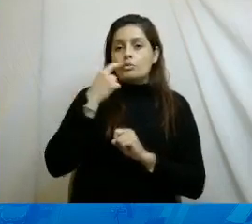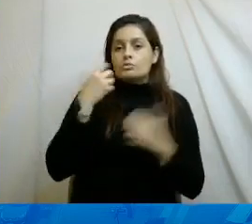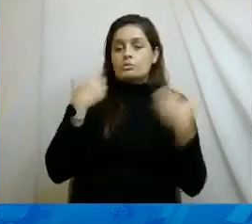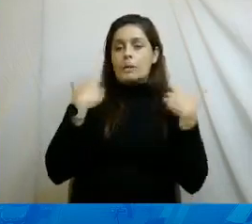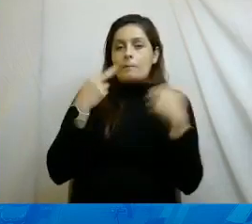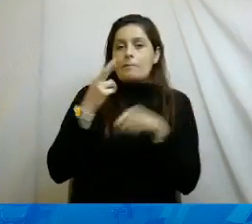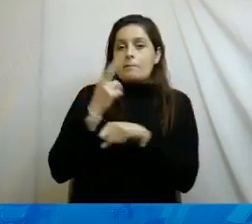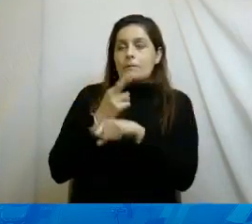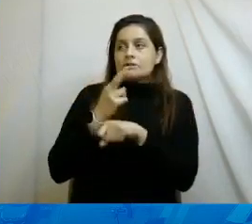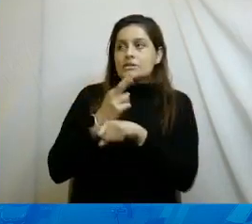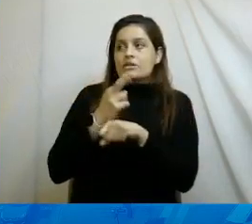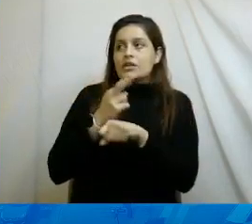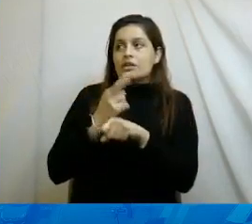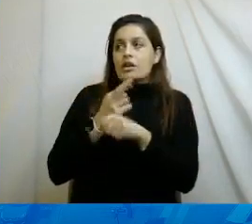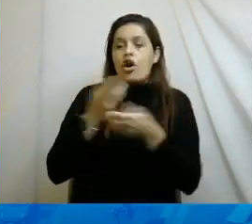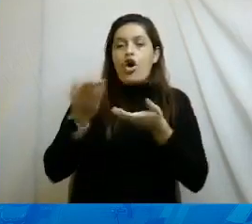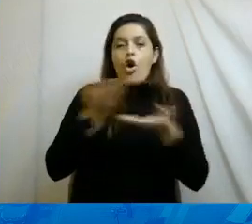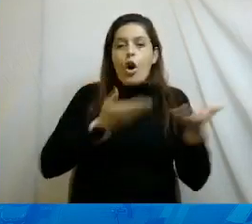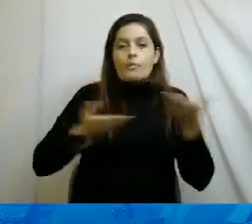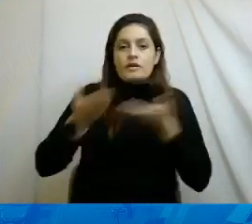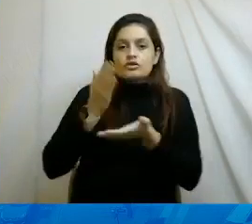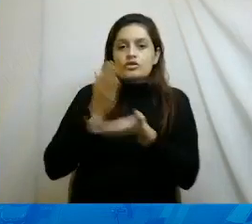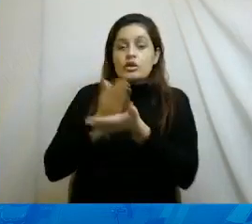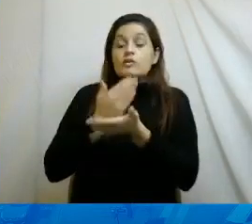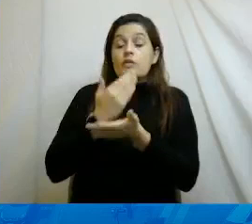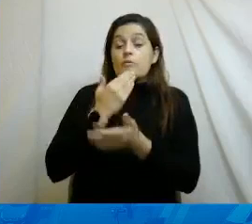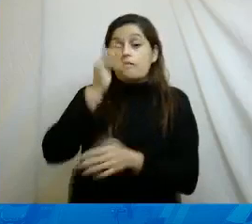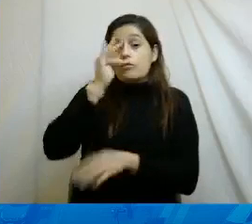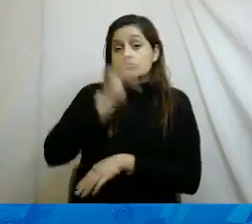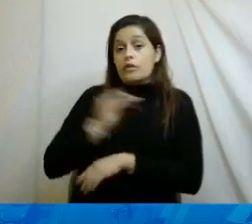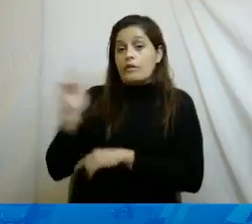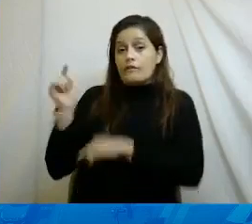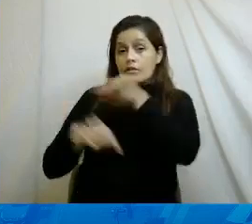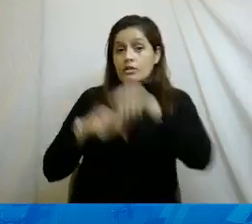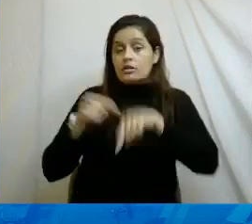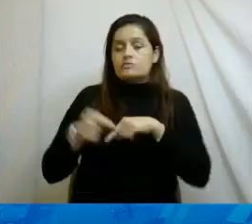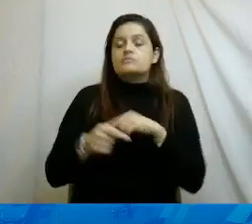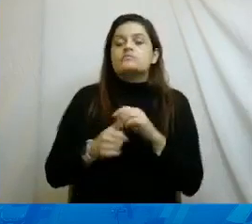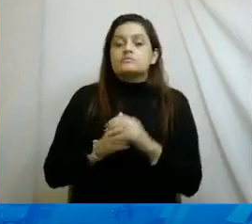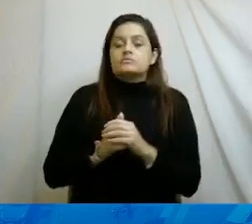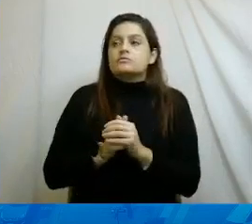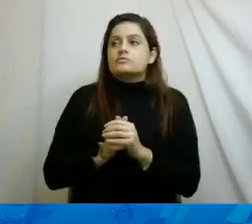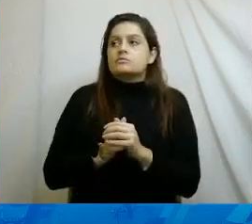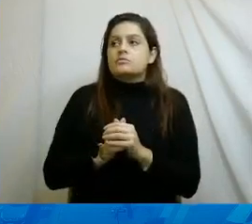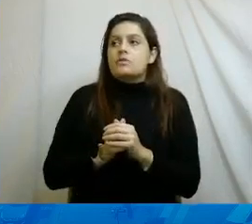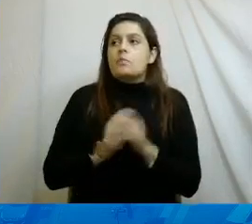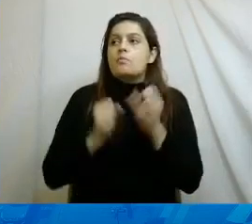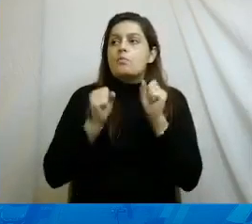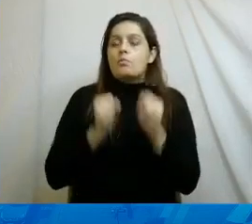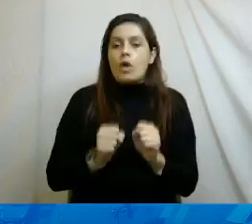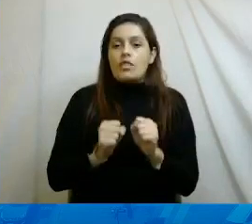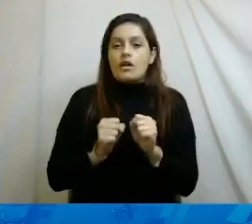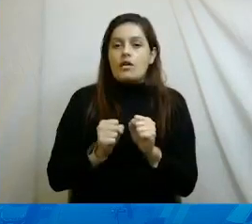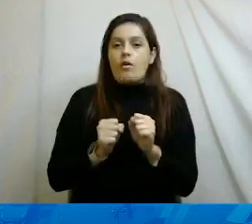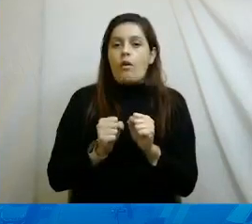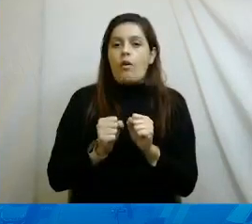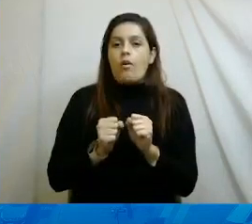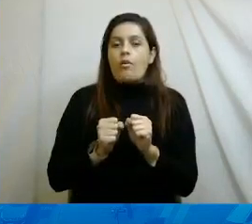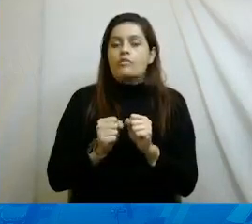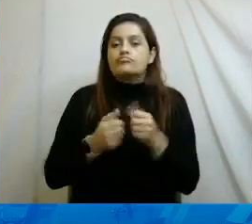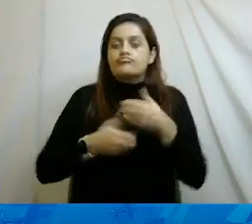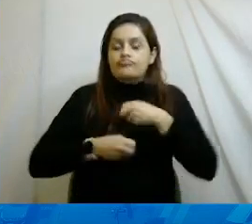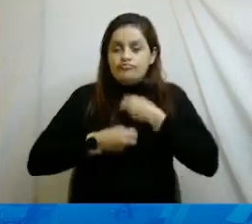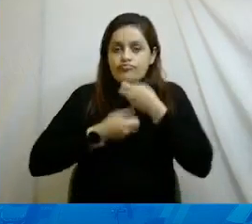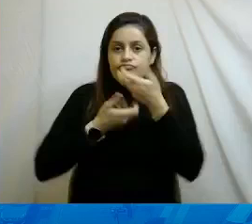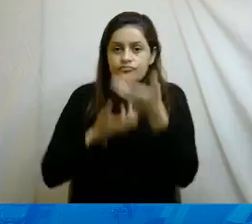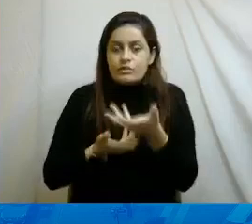encargado de convivencia escolar, más funcionarias y funcionarios de la escuela que están acá en el público presente, es poder expresar otro